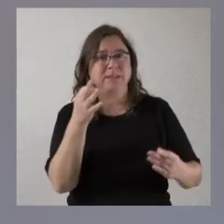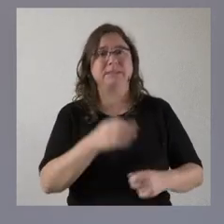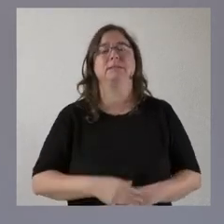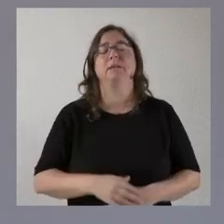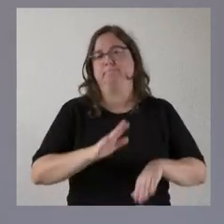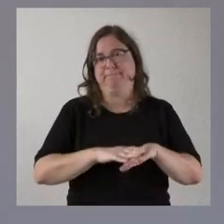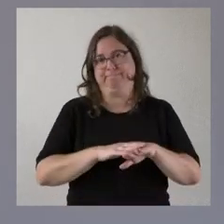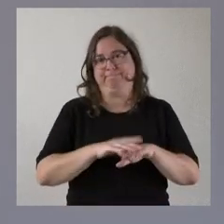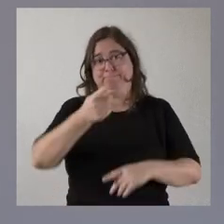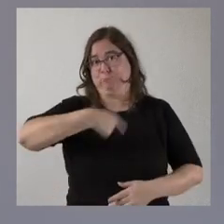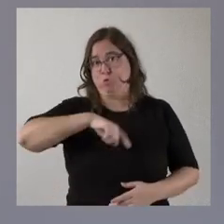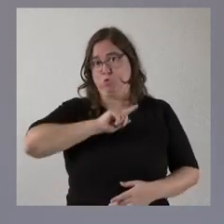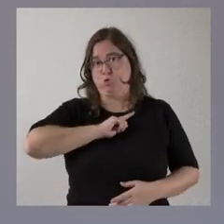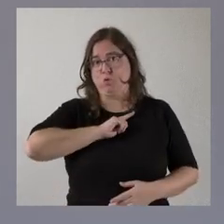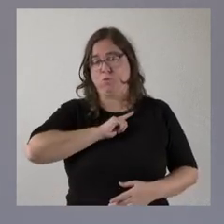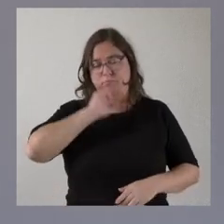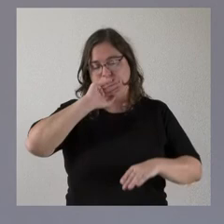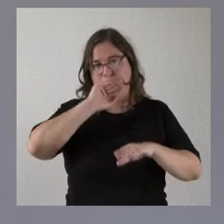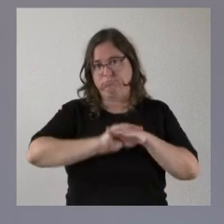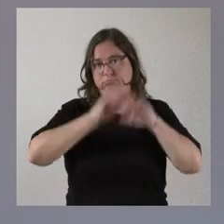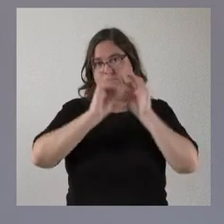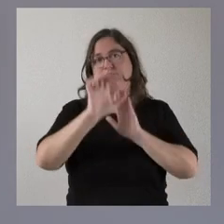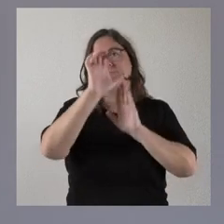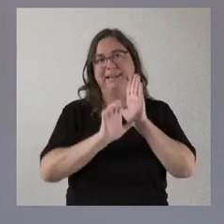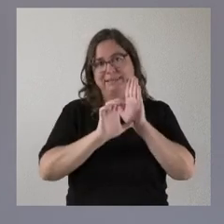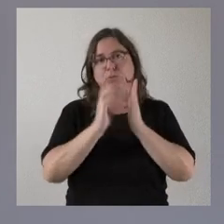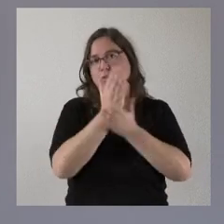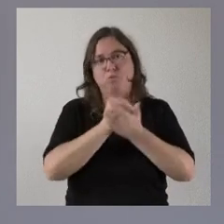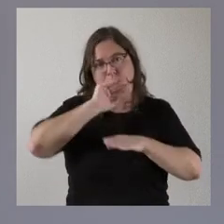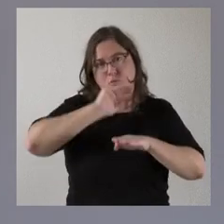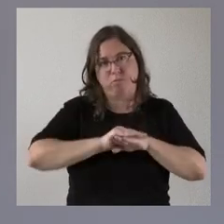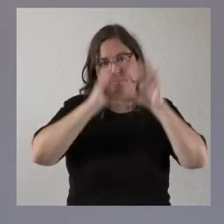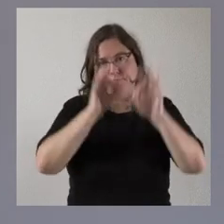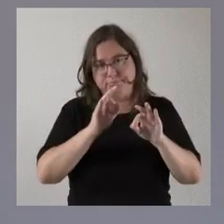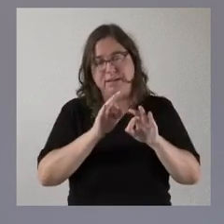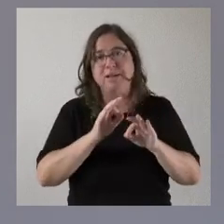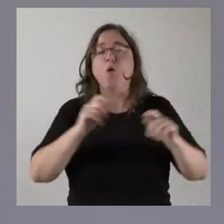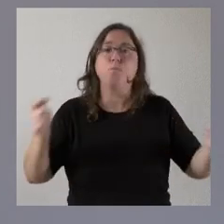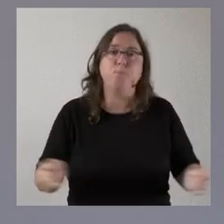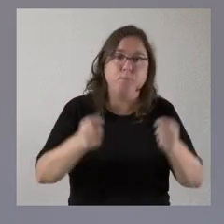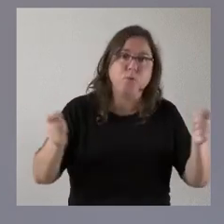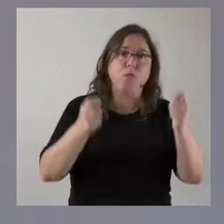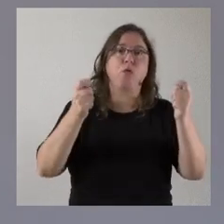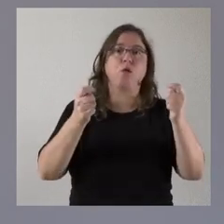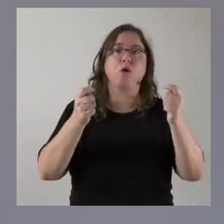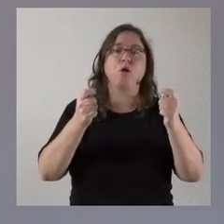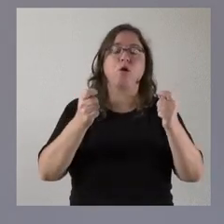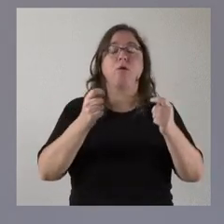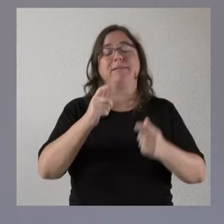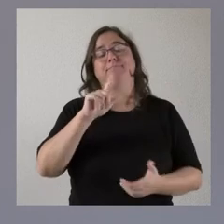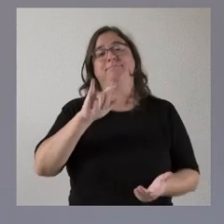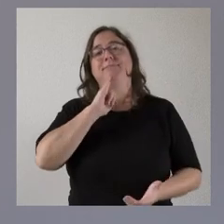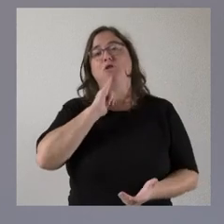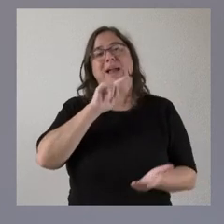terminar nosotros lógicamente cumpliremos las deudotomía de Castilla y león lo que tiene que ver específicamente con la promoción del youness como